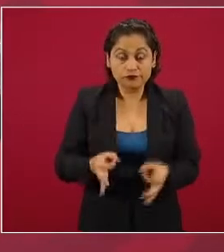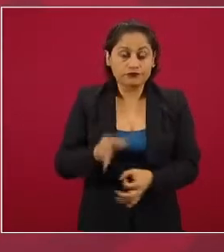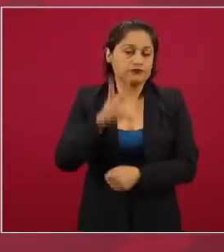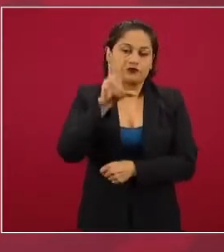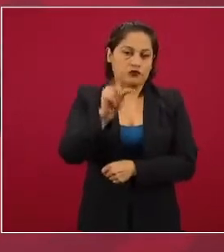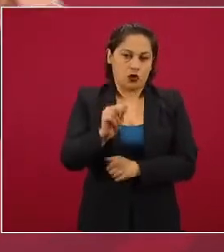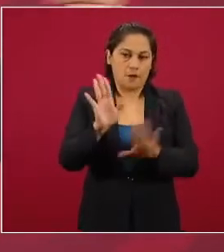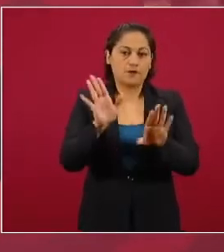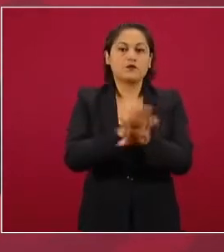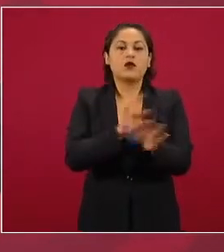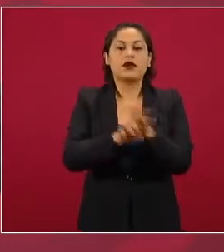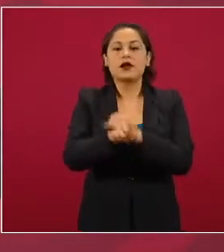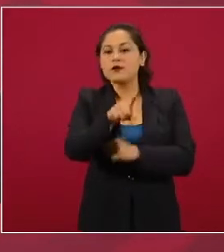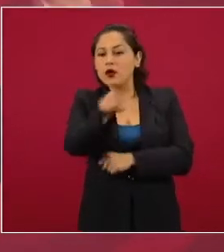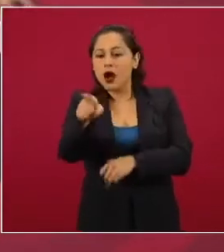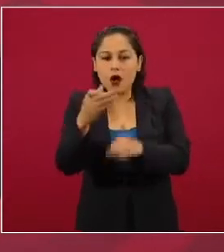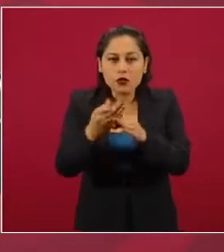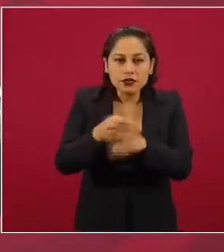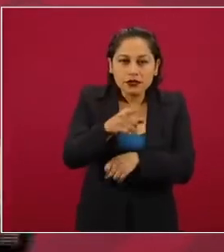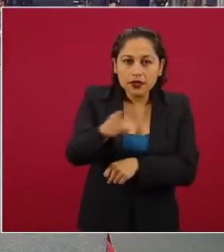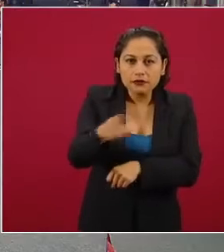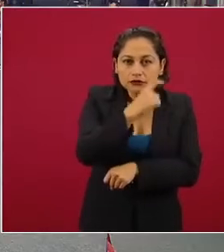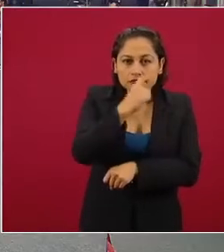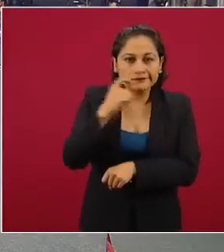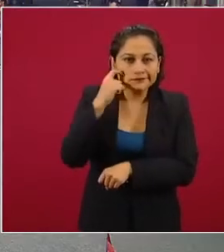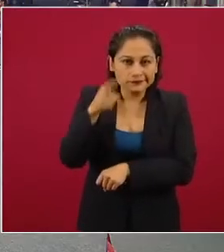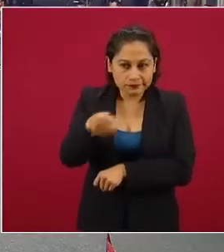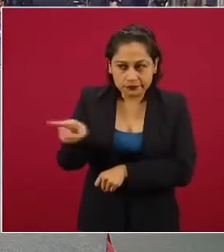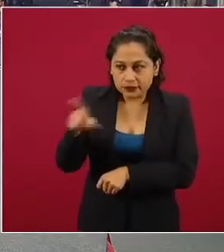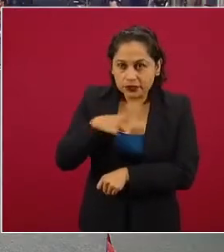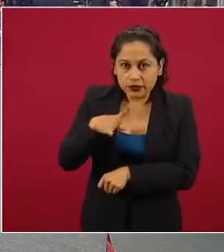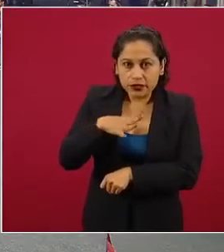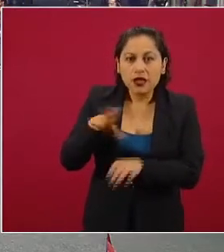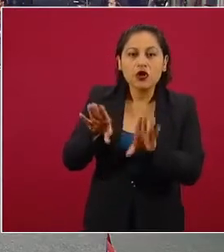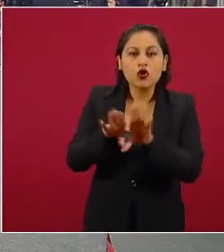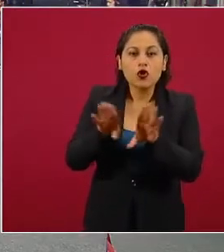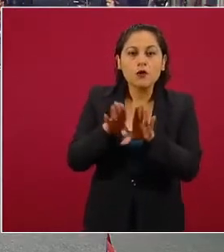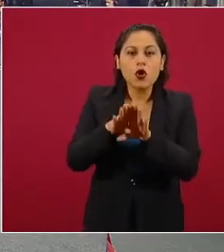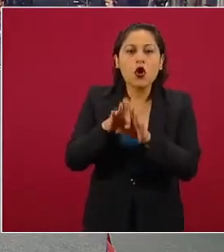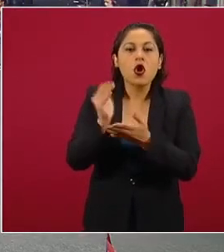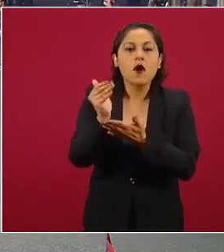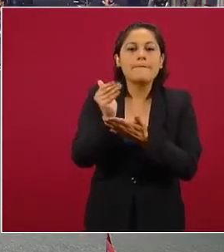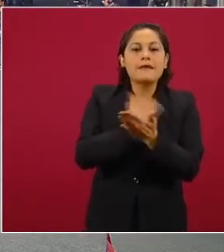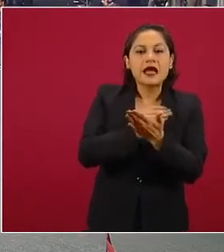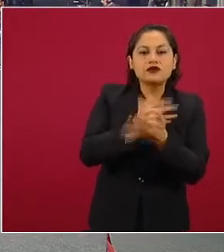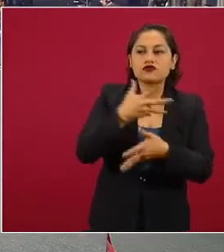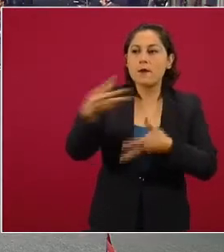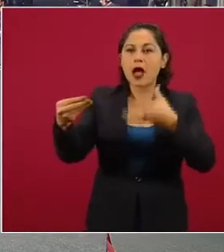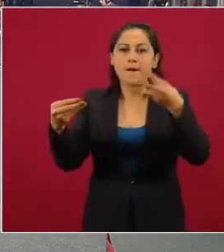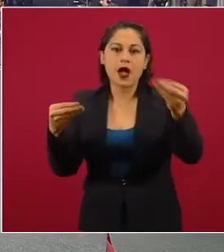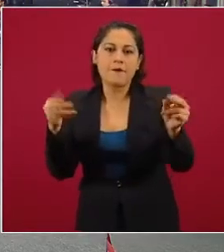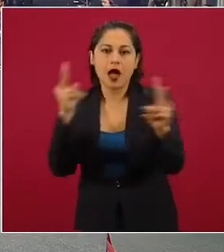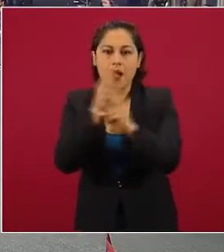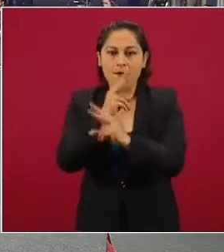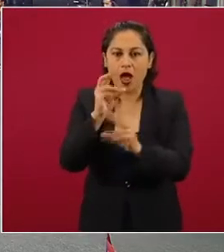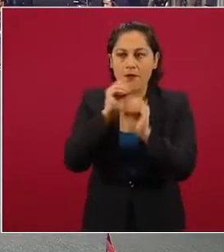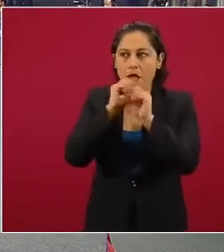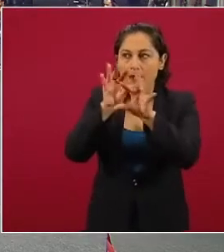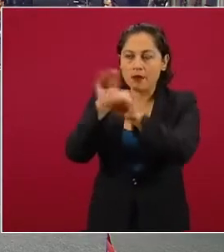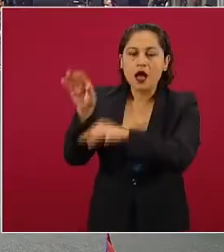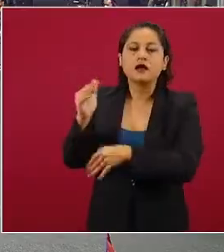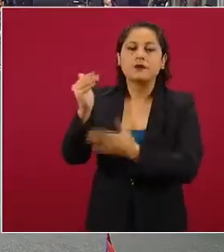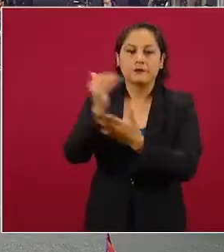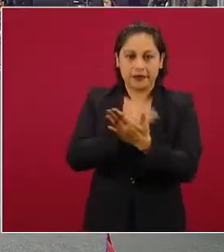a que no contagien a alguien más en caso de que ustedes estén enfermas. Pero hay que estar muy consciente de que no nos ayuda como